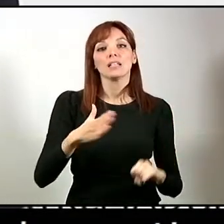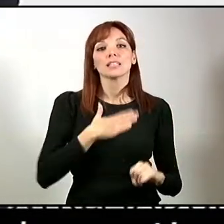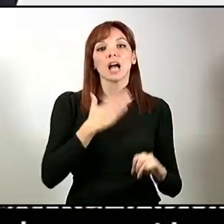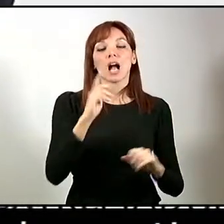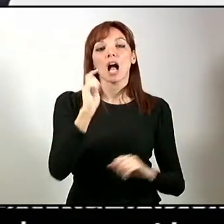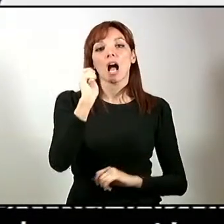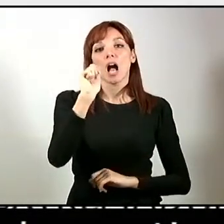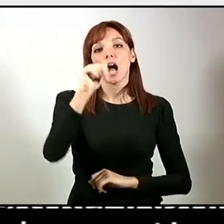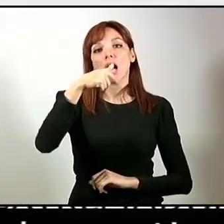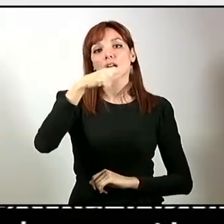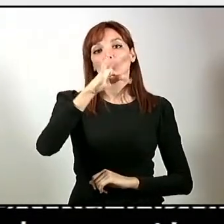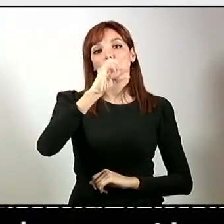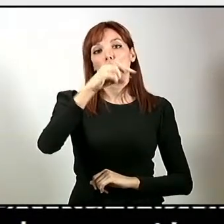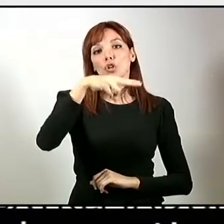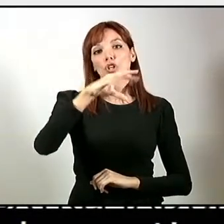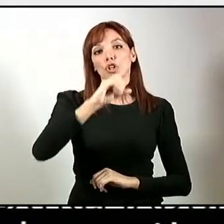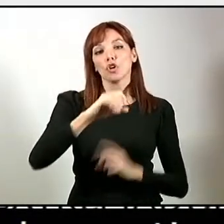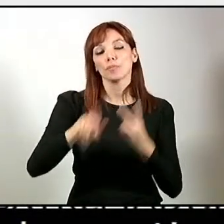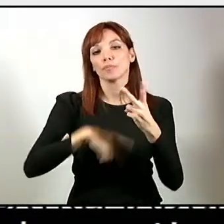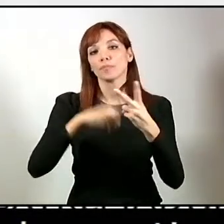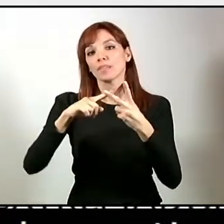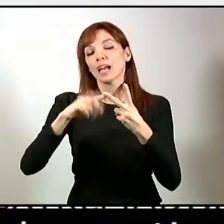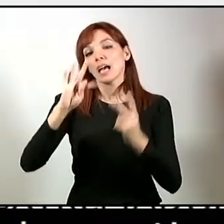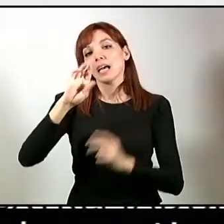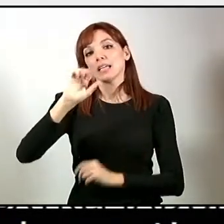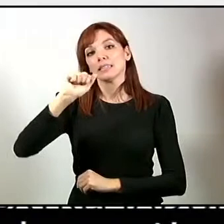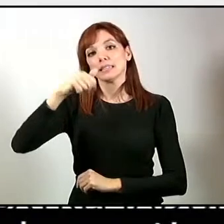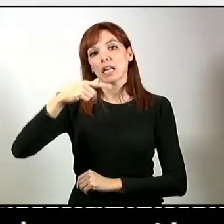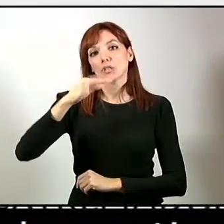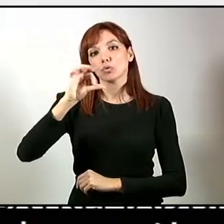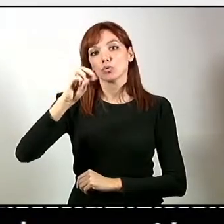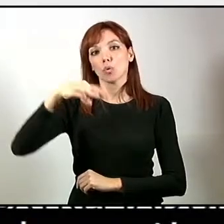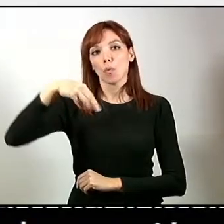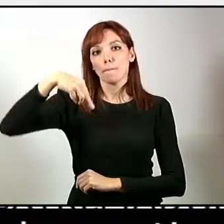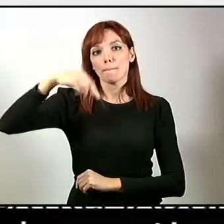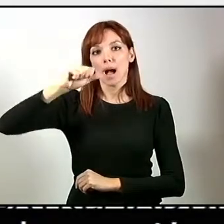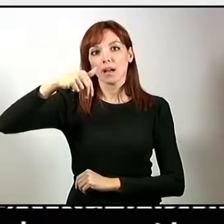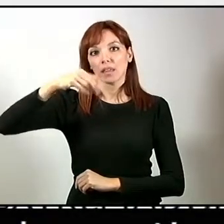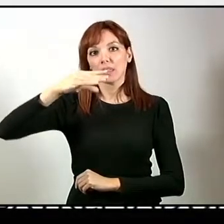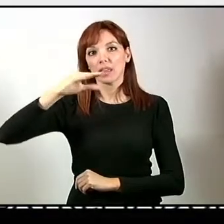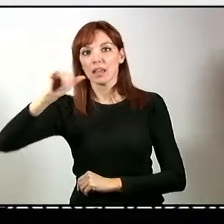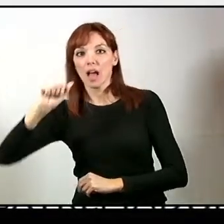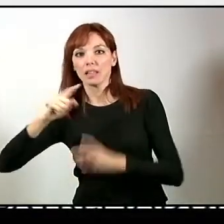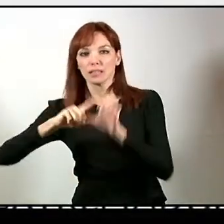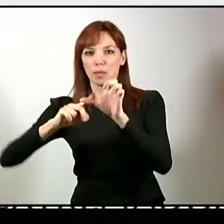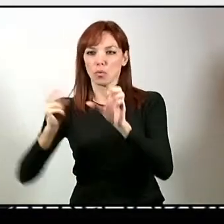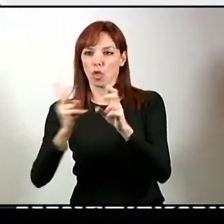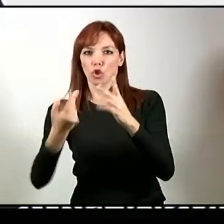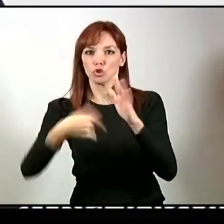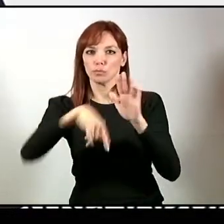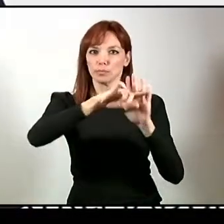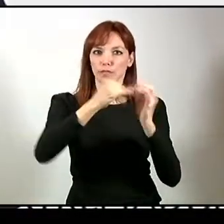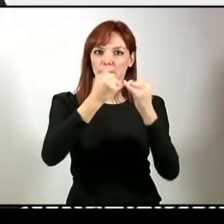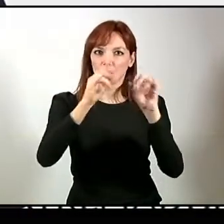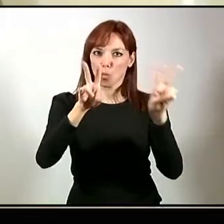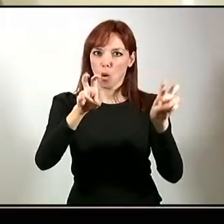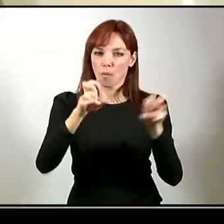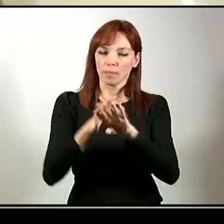de Peloche, como la transhumancia en Extremadura. Sin más, le doy la palabra a mi compañera Begoña